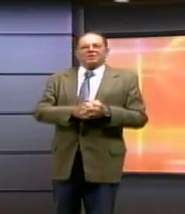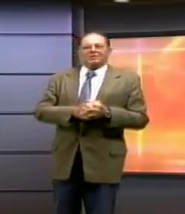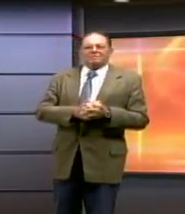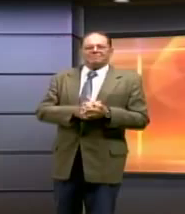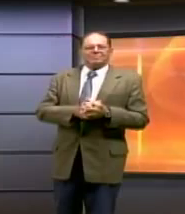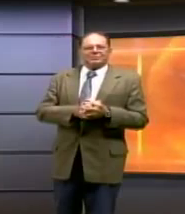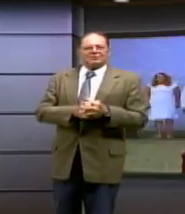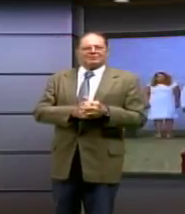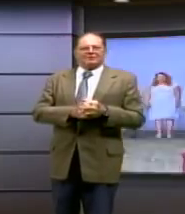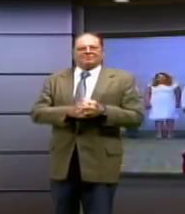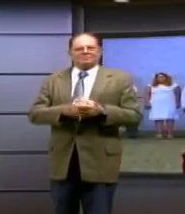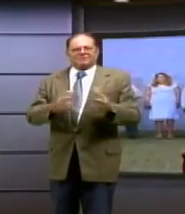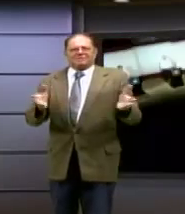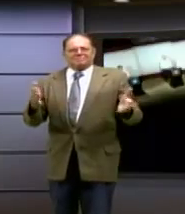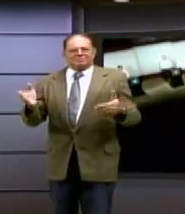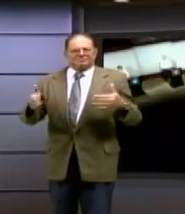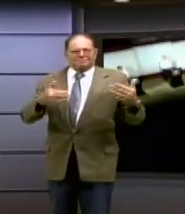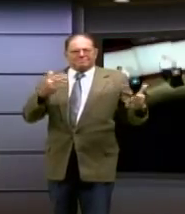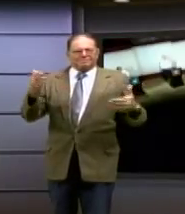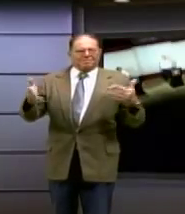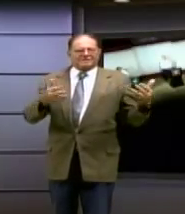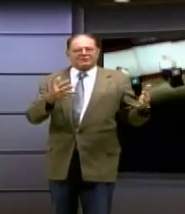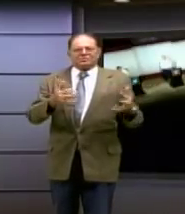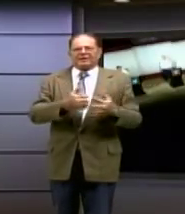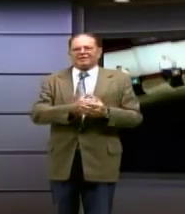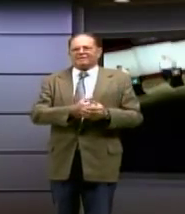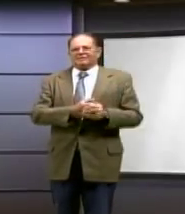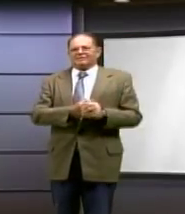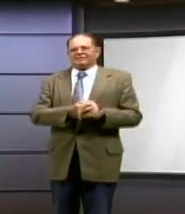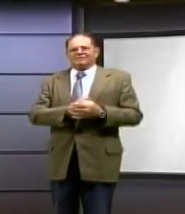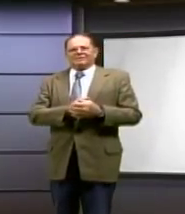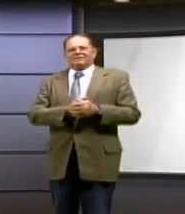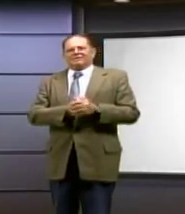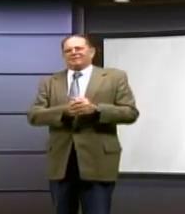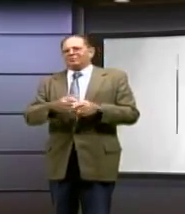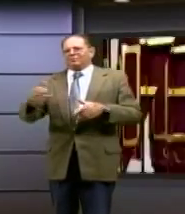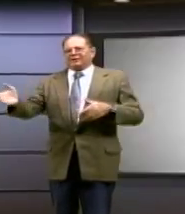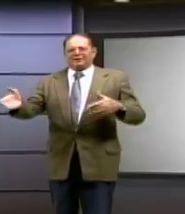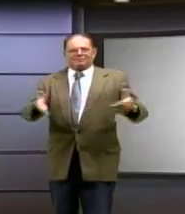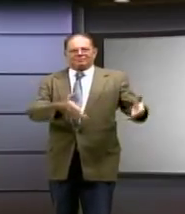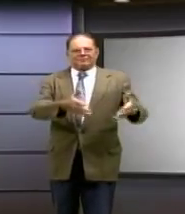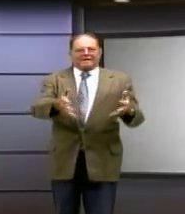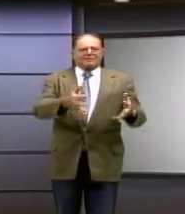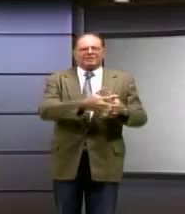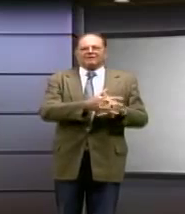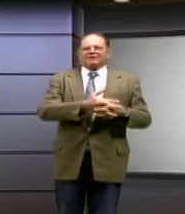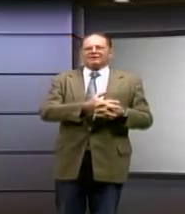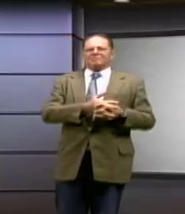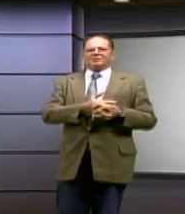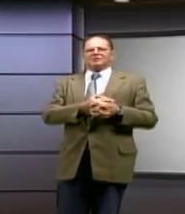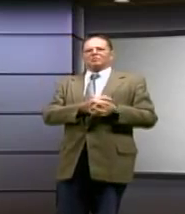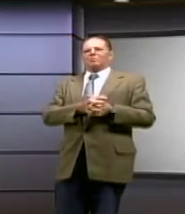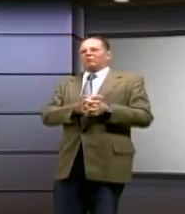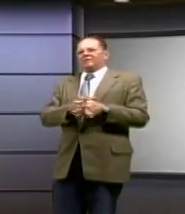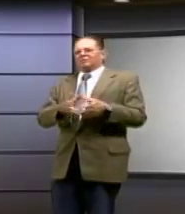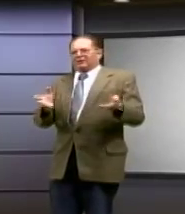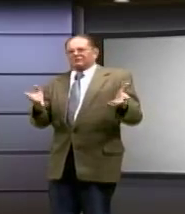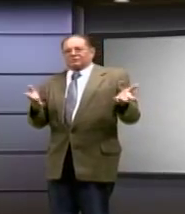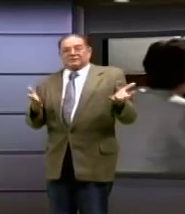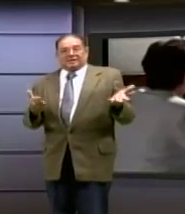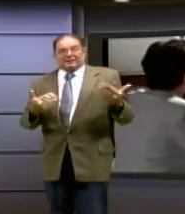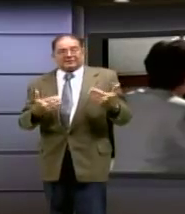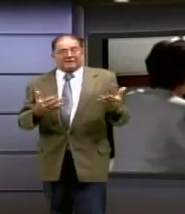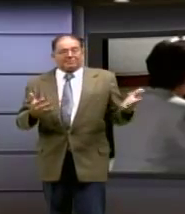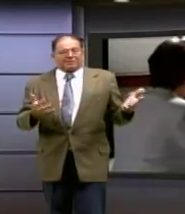¿no? Y sin presentar en una barandilla del Ministerio Público